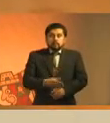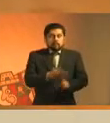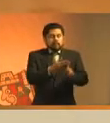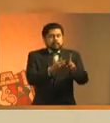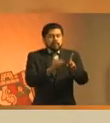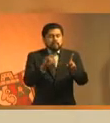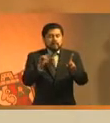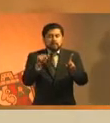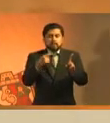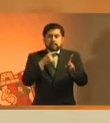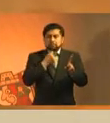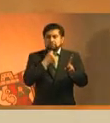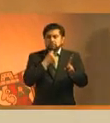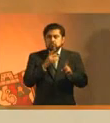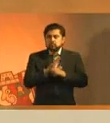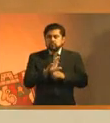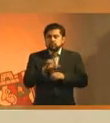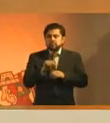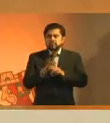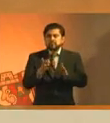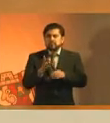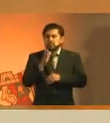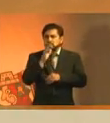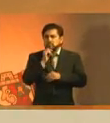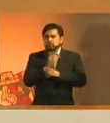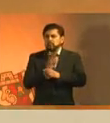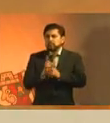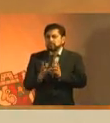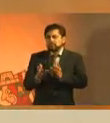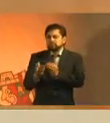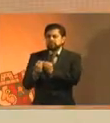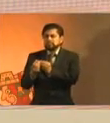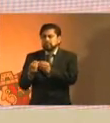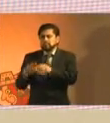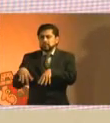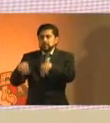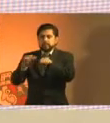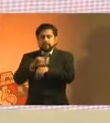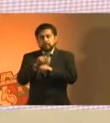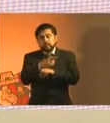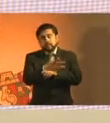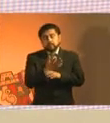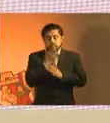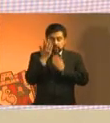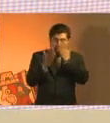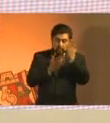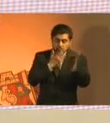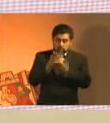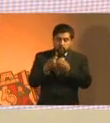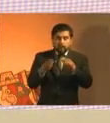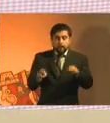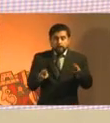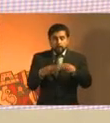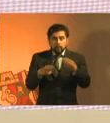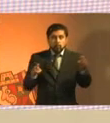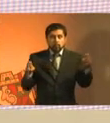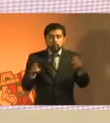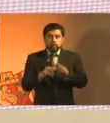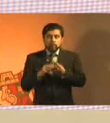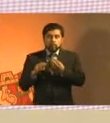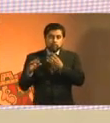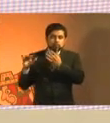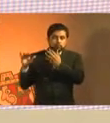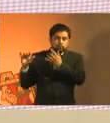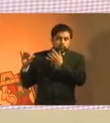tocaba muy bien la flauta en una orquesta de compusieron una pieza para flauta especialmente para él porque quería algo fogoso